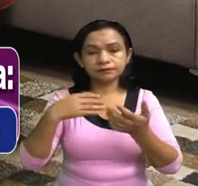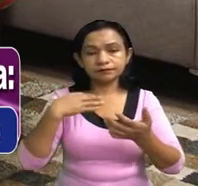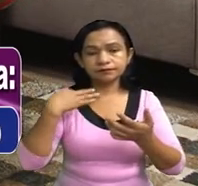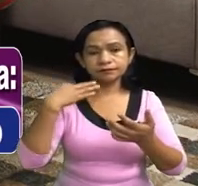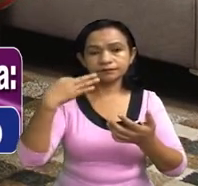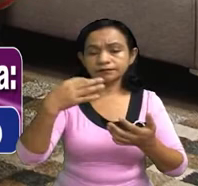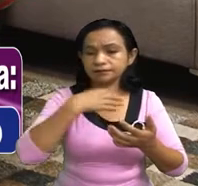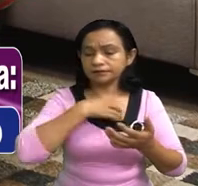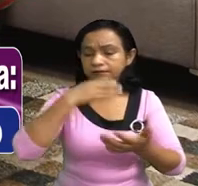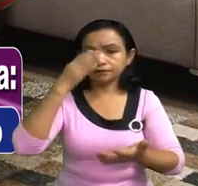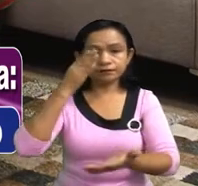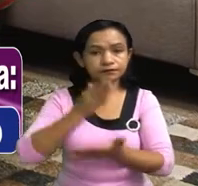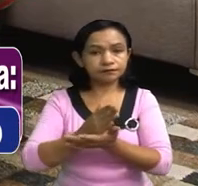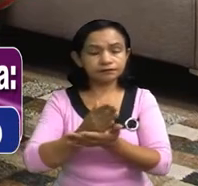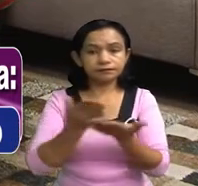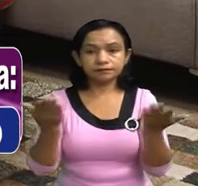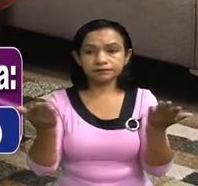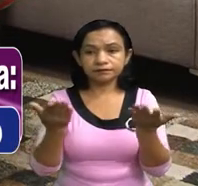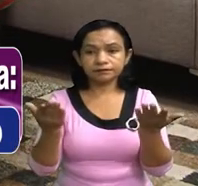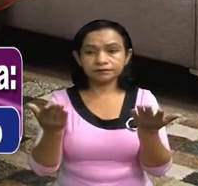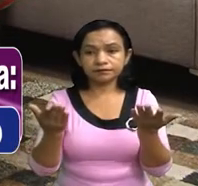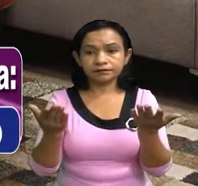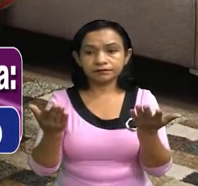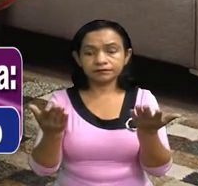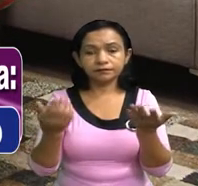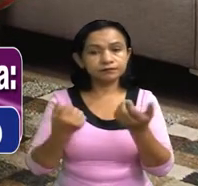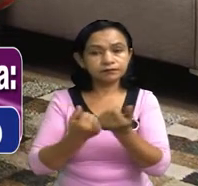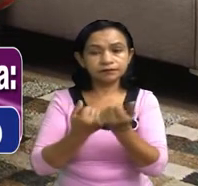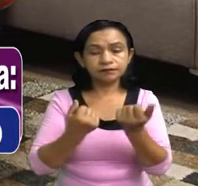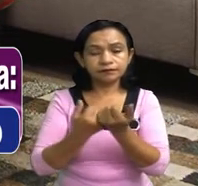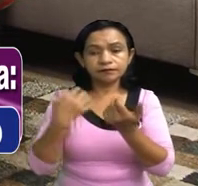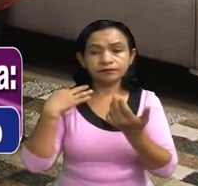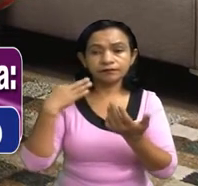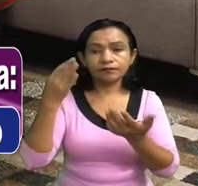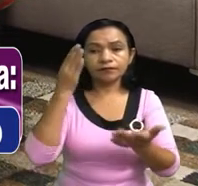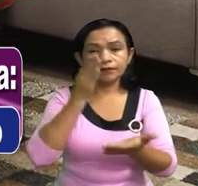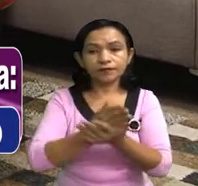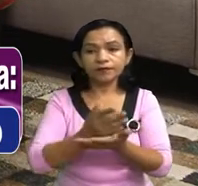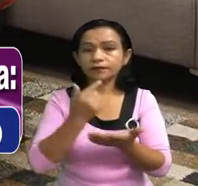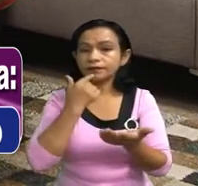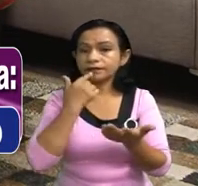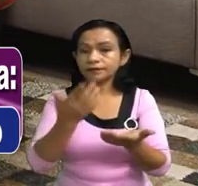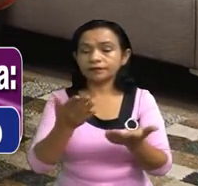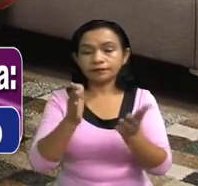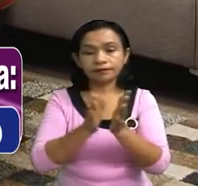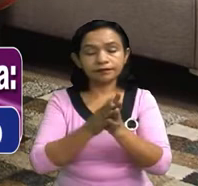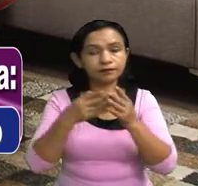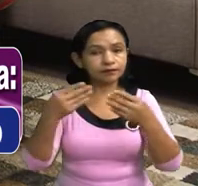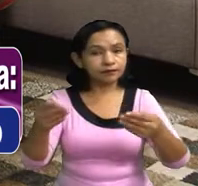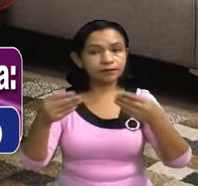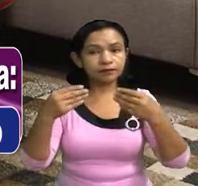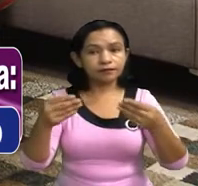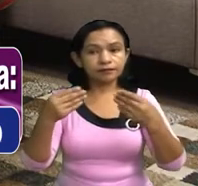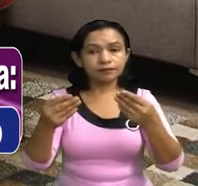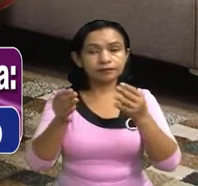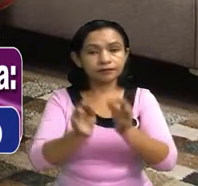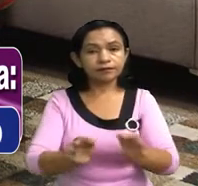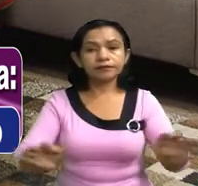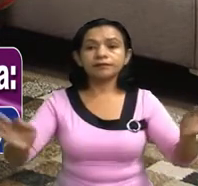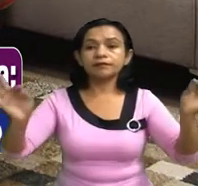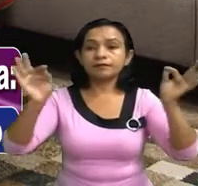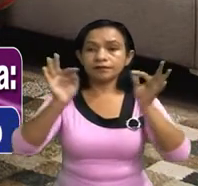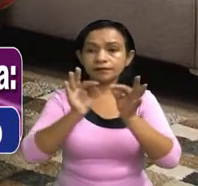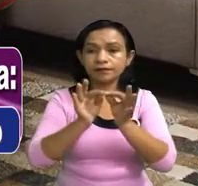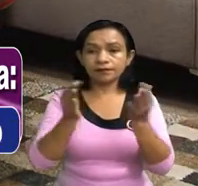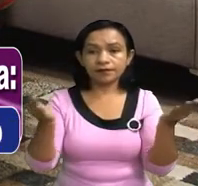voluntaria. ¿Por qué está siendo respaldado de manera voluntaria? Sí, sí. Porque es un documento